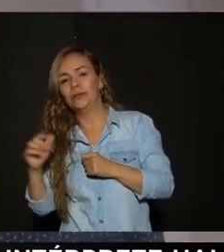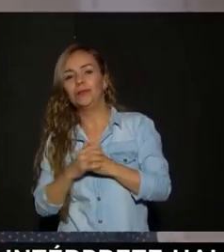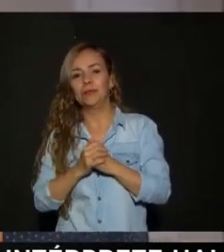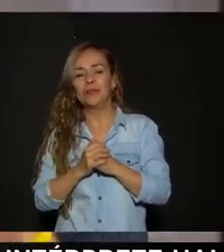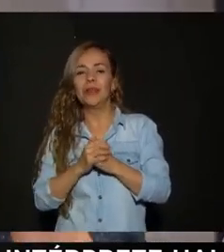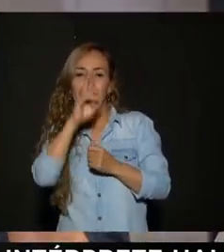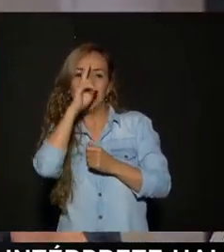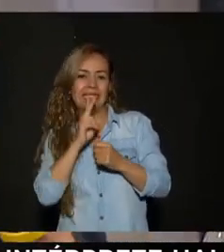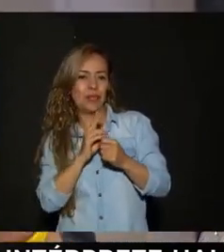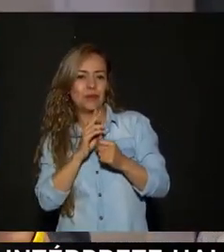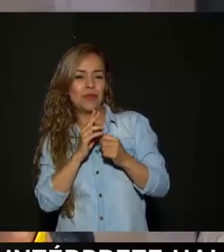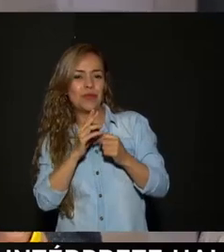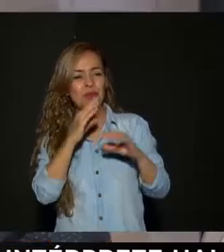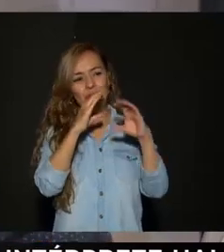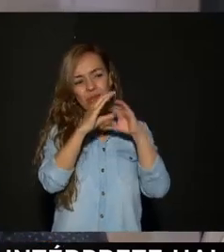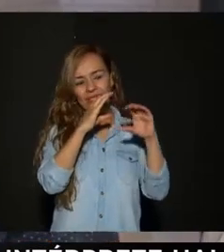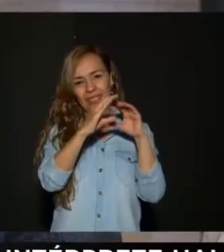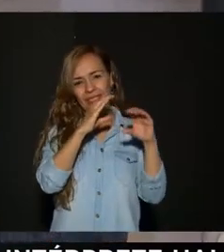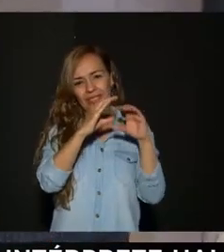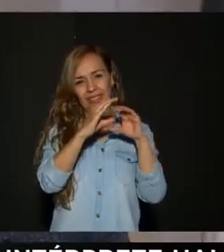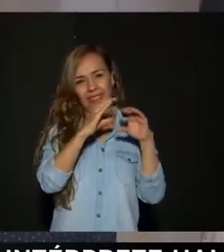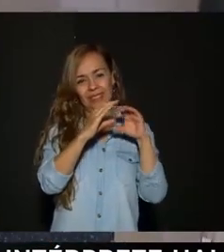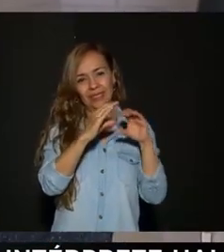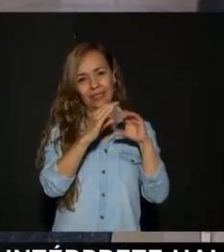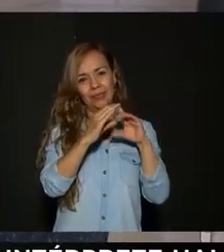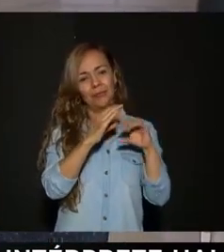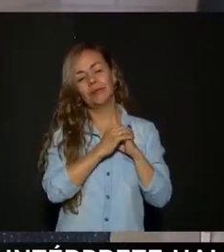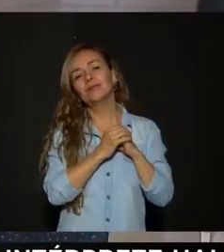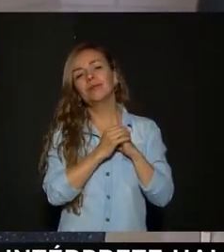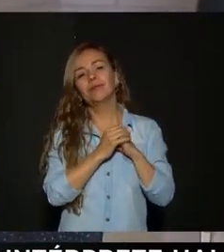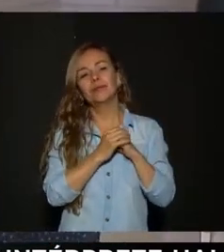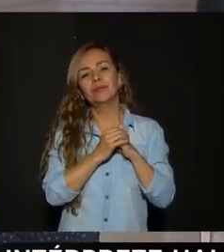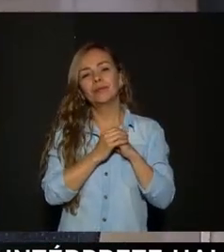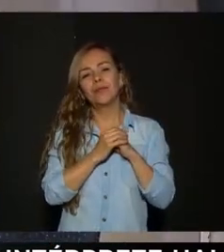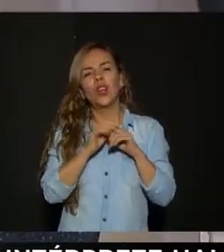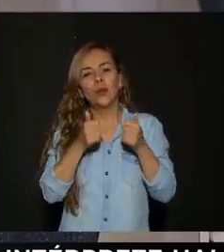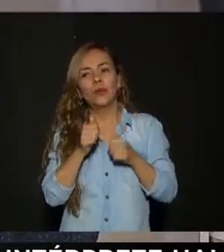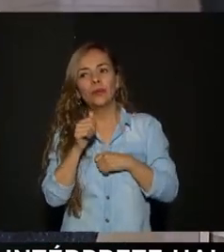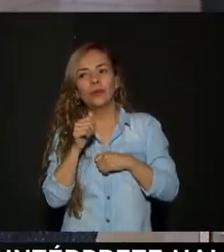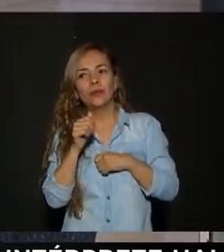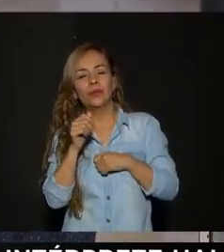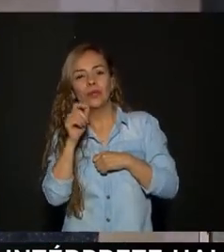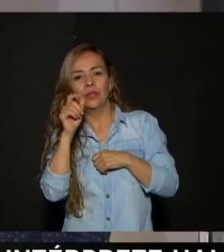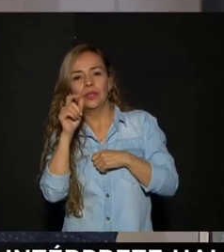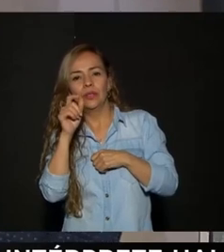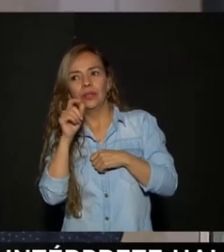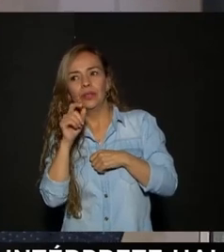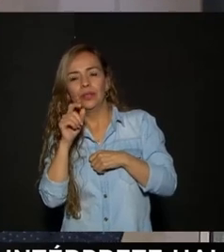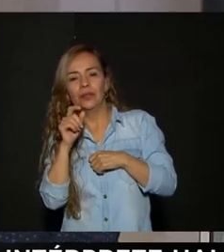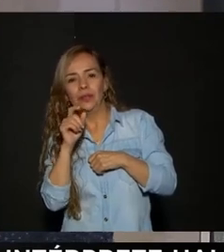que en las casas, a nivel de sonido, nos propongamos conversación. ¿Cómo fue que hice?